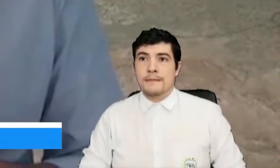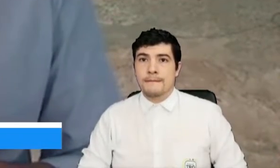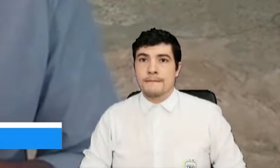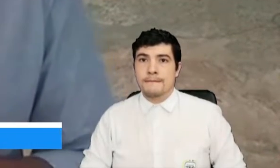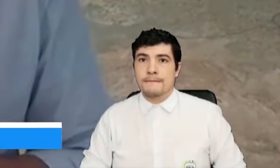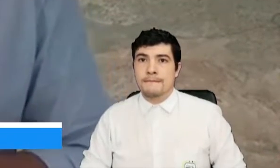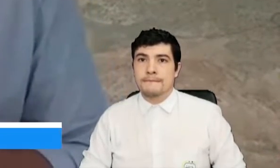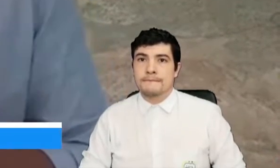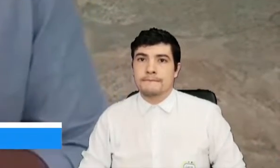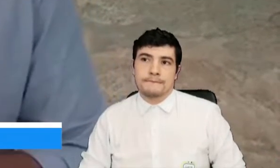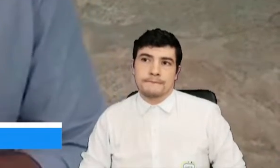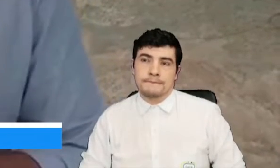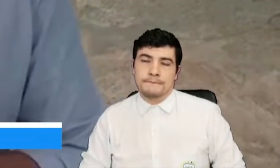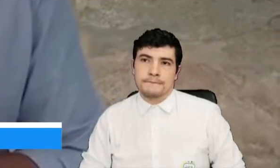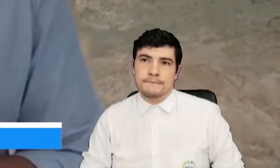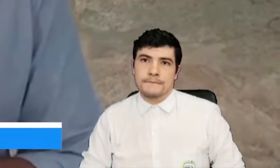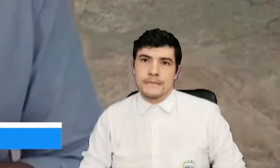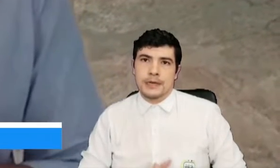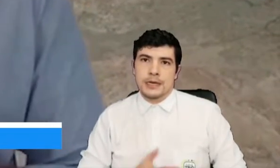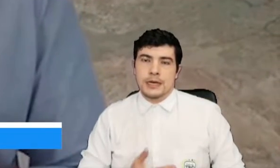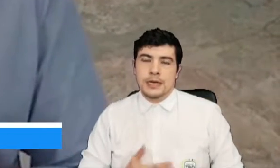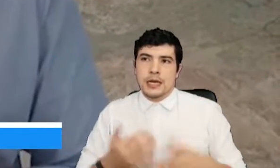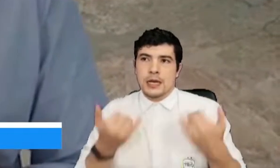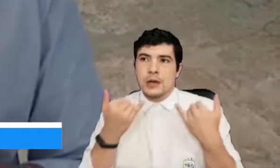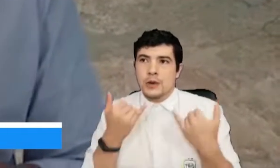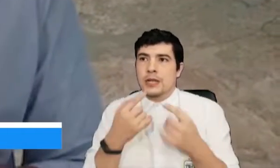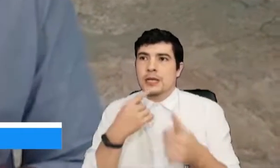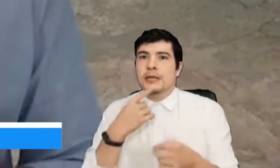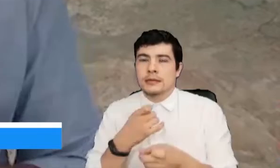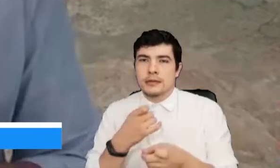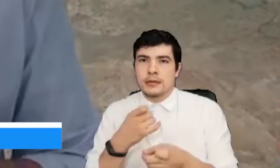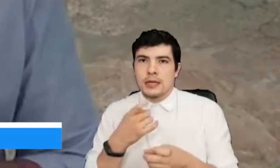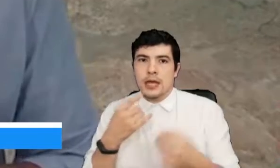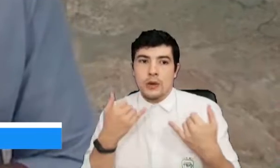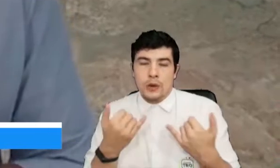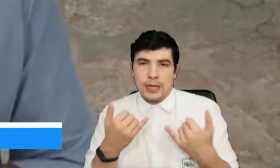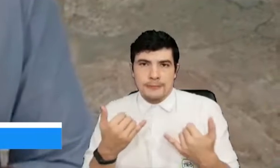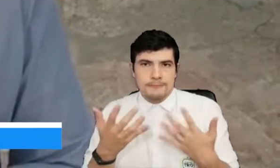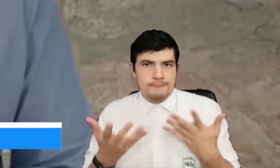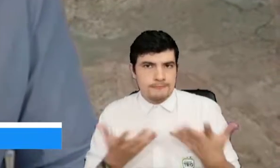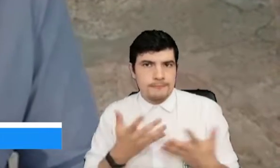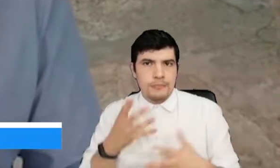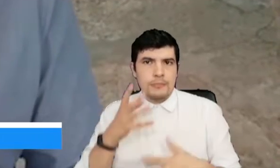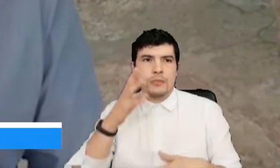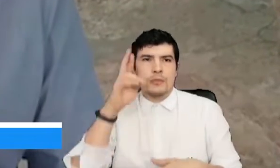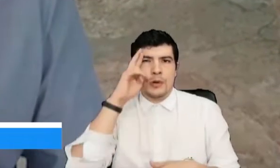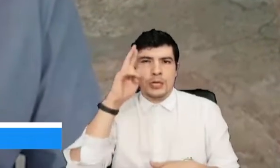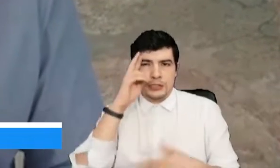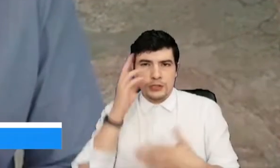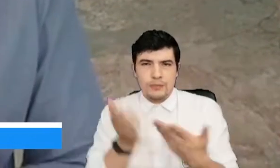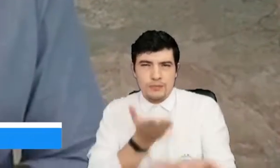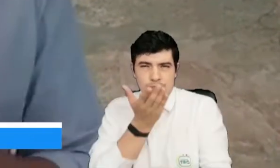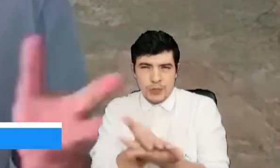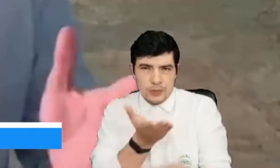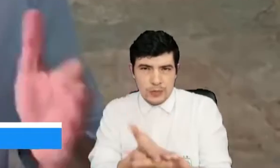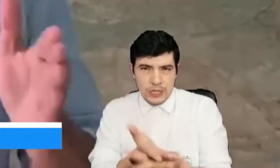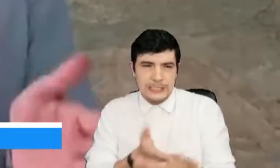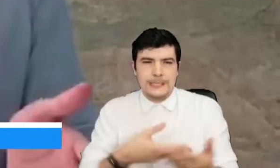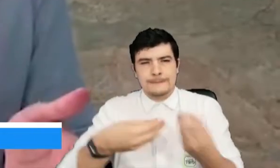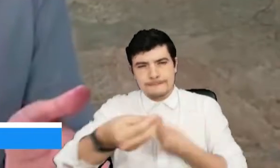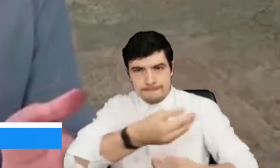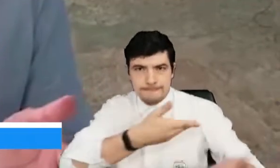pago por parte de los empresarios en este momento de la prima de mitad de año, y es por esto que se le ha planteado las dos alternativas anteriores.